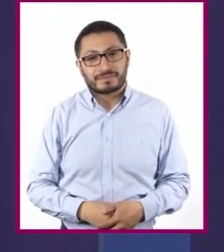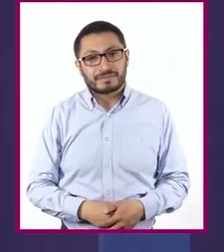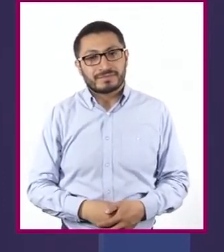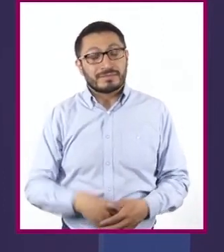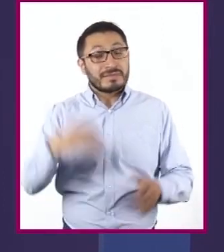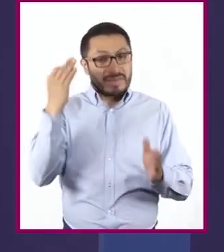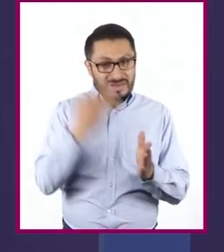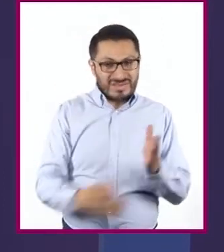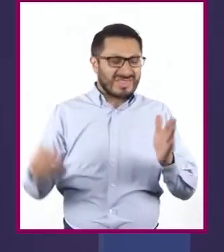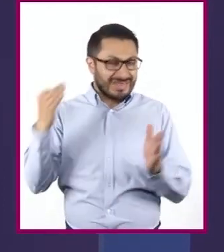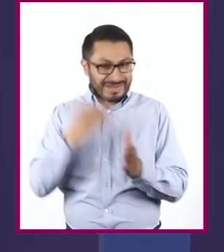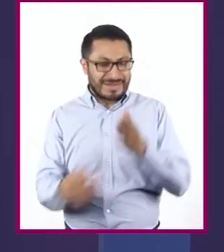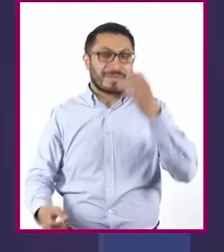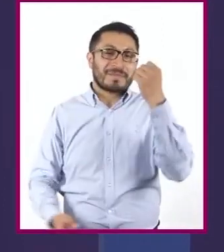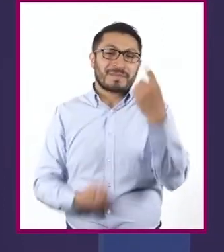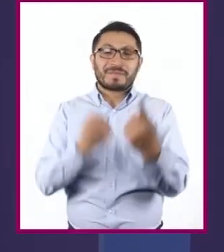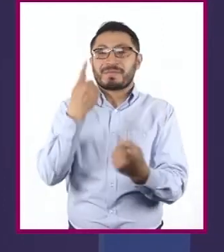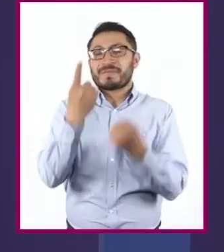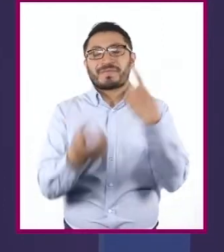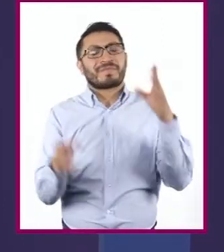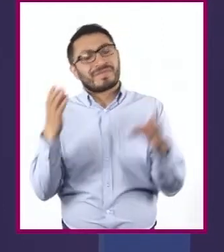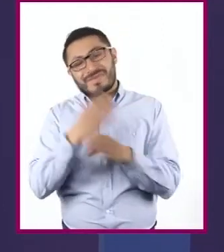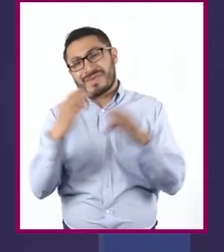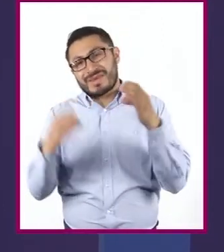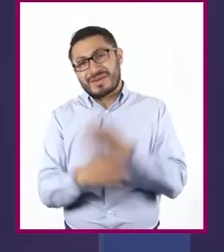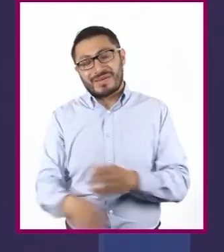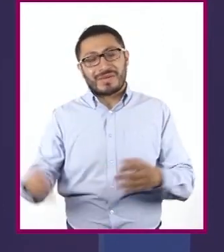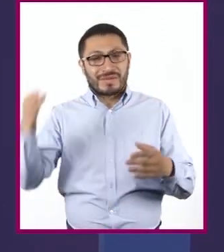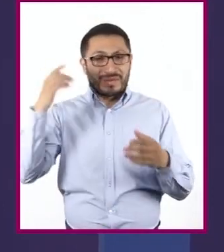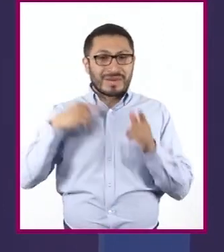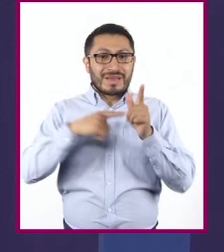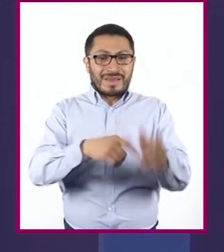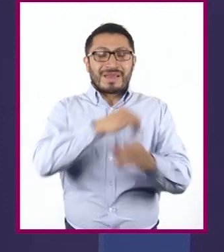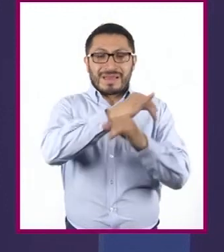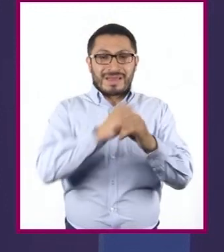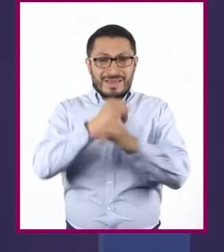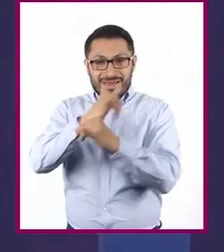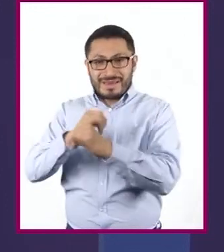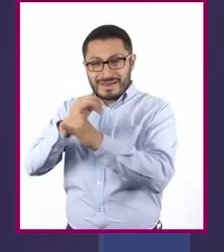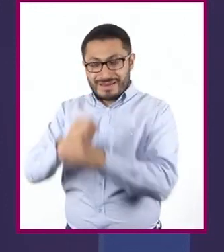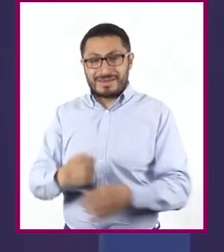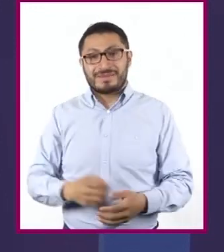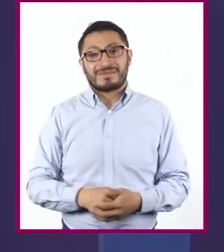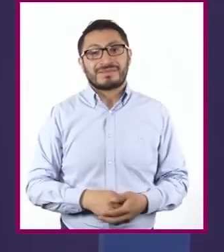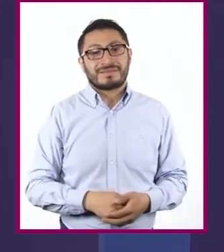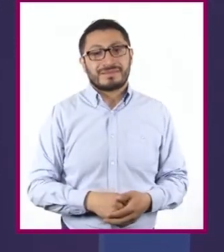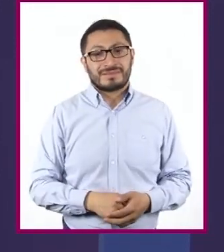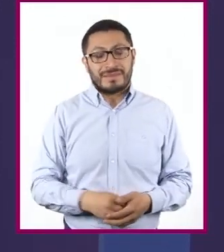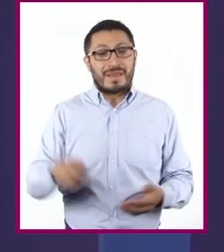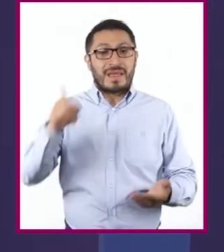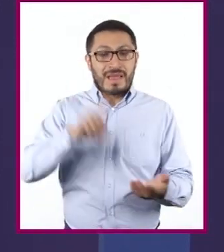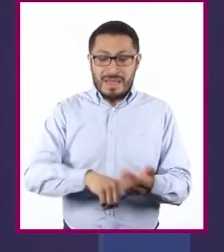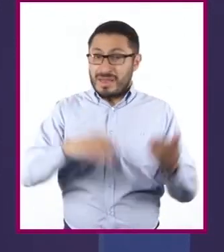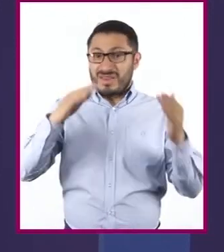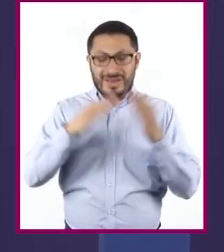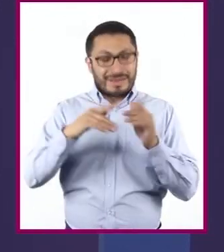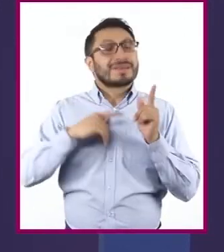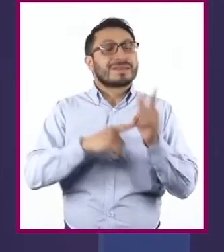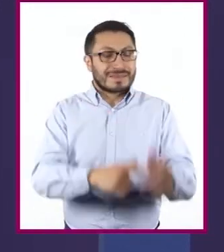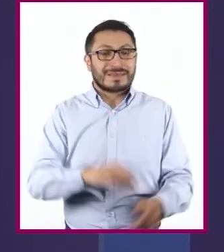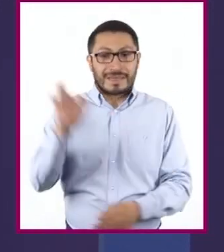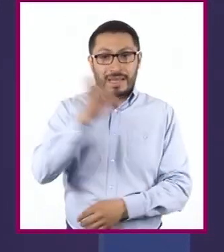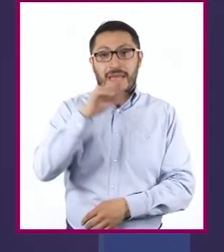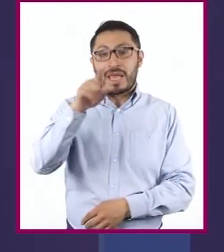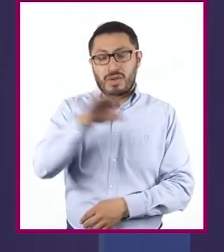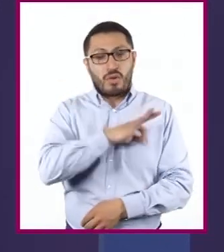algunos pasos para terminar nuestra pequeña investigación. Así que sigamos trabajando desde casa. Si les es